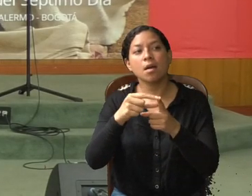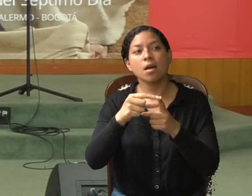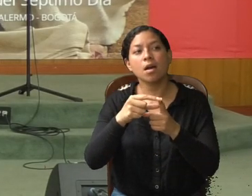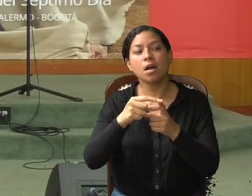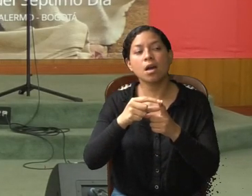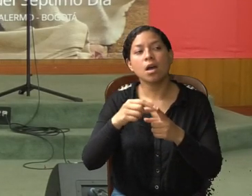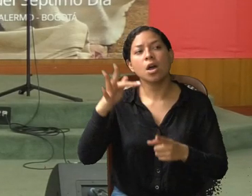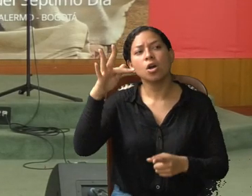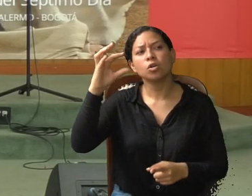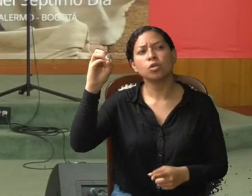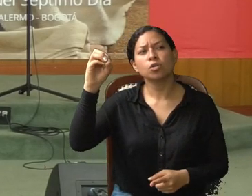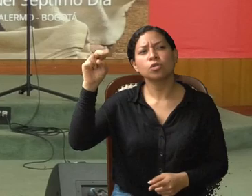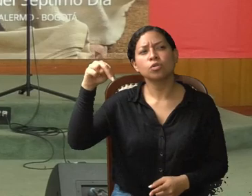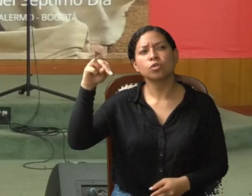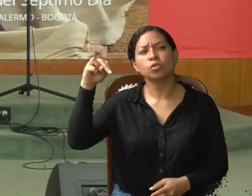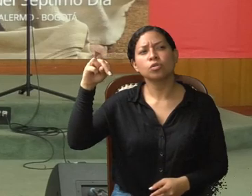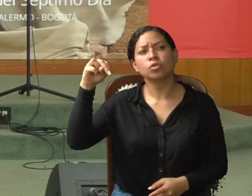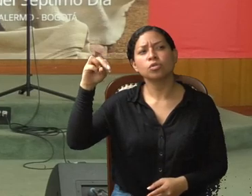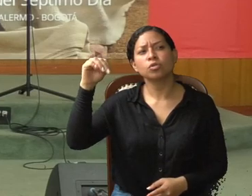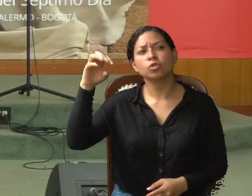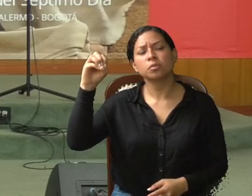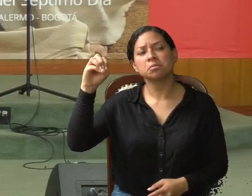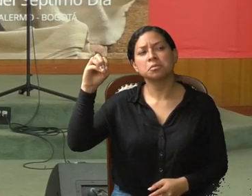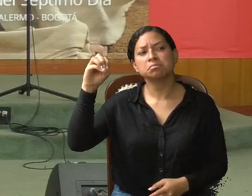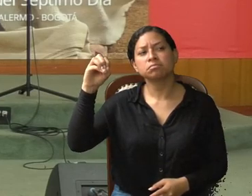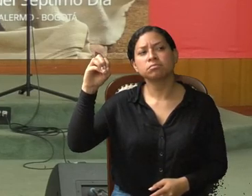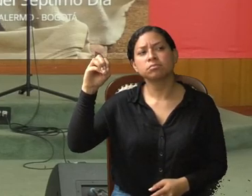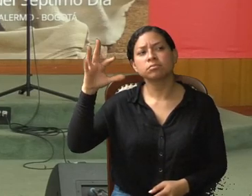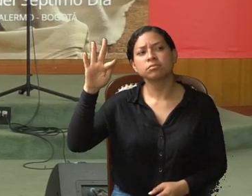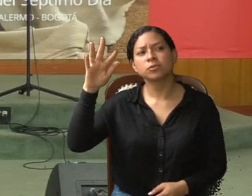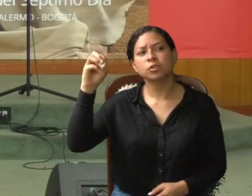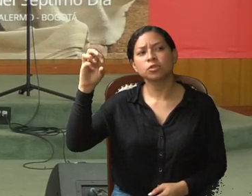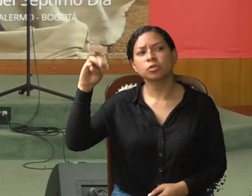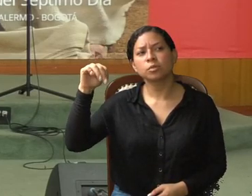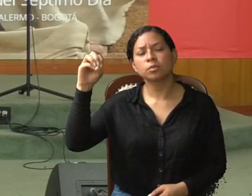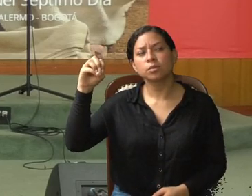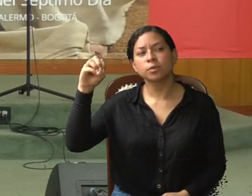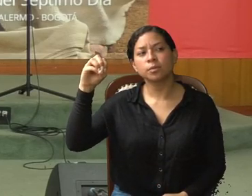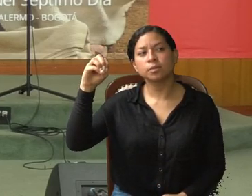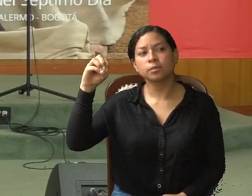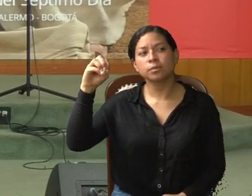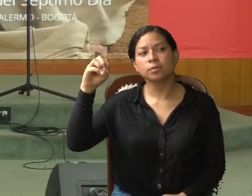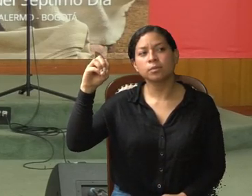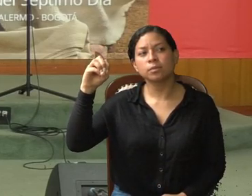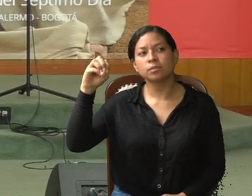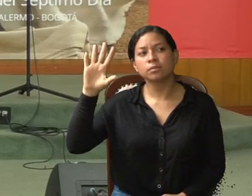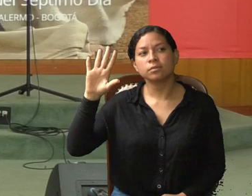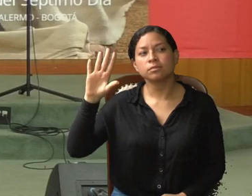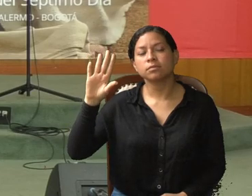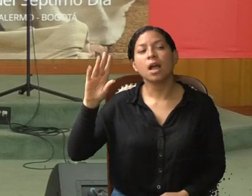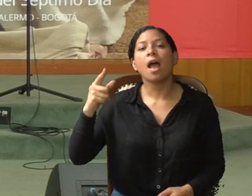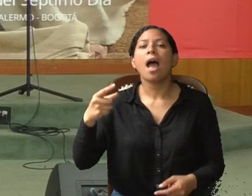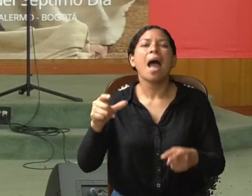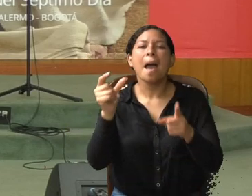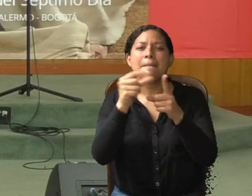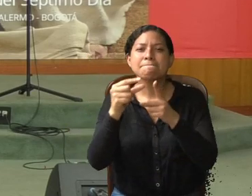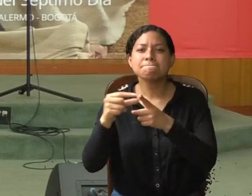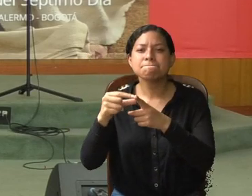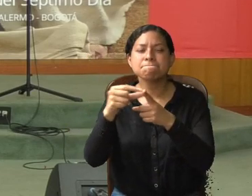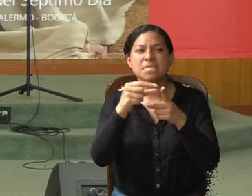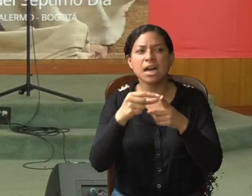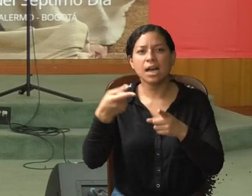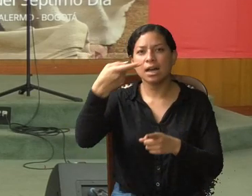wabohu. Wabohu. ¿Listo? Otra vez. Tohu y wabohu. ¿Listo?